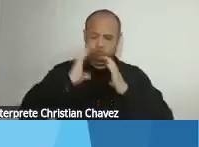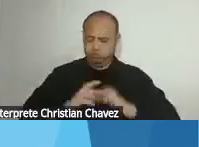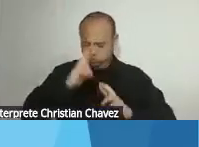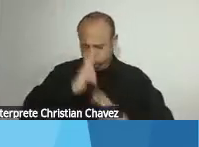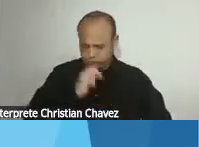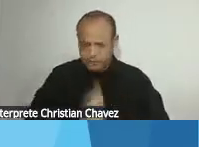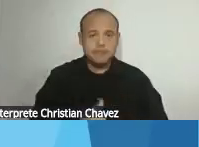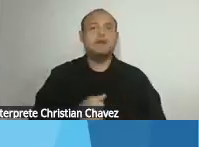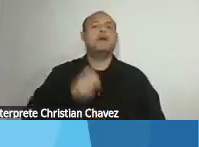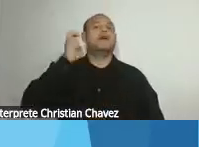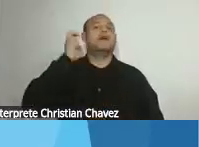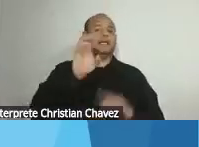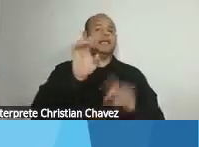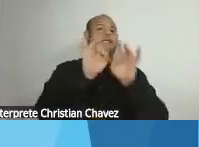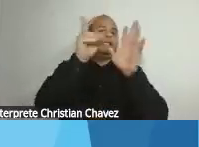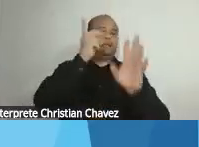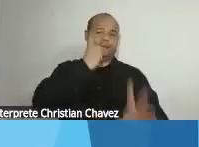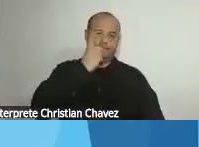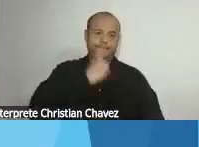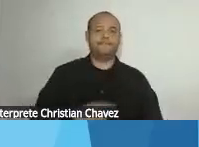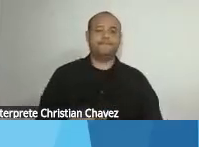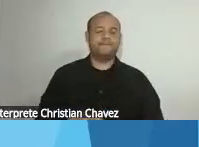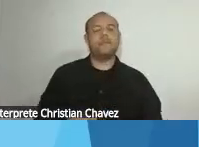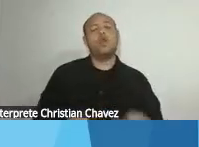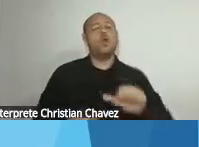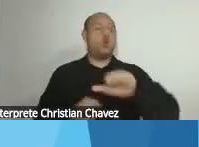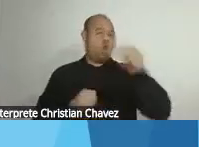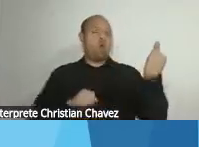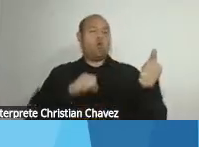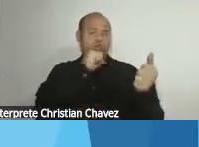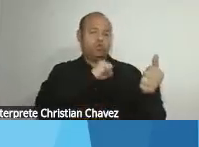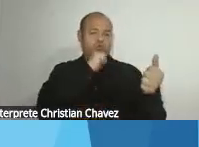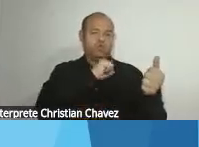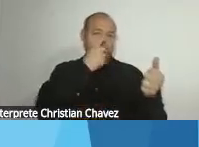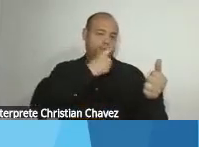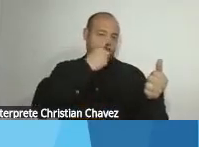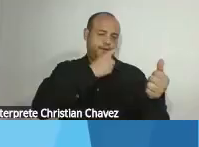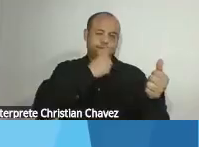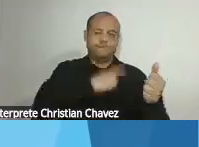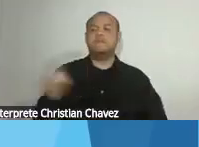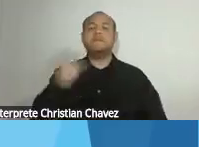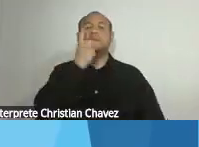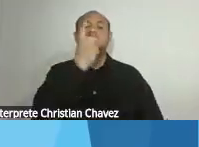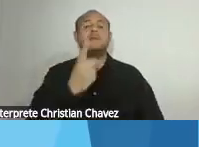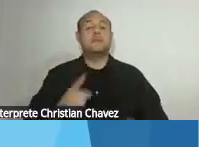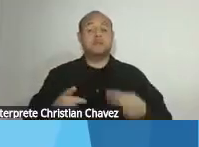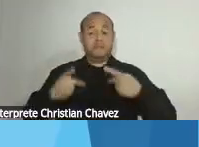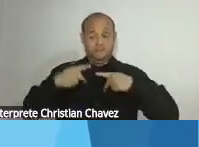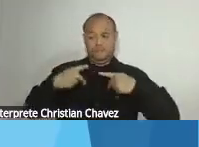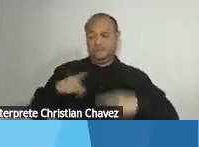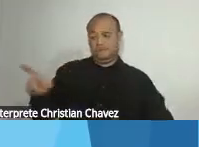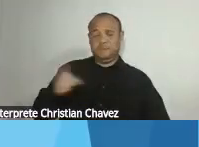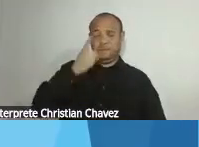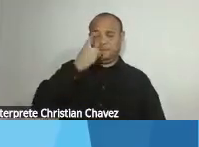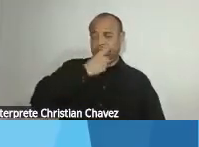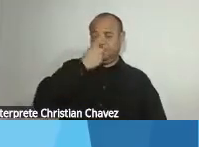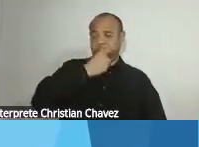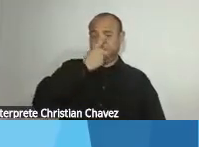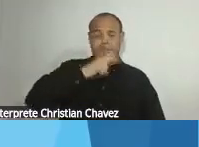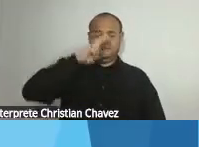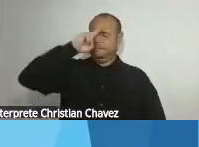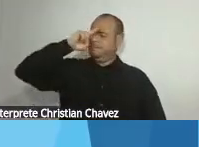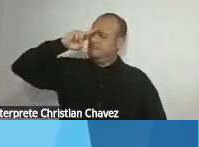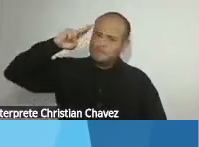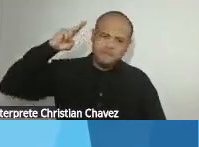Aquí como otro mito de la diabetes tenemos, las personas con diabetes no pueden comer carbohidratos, pues eso